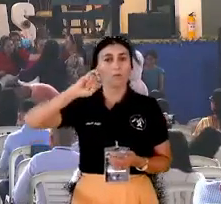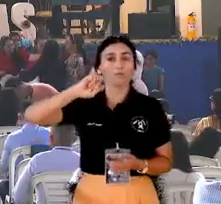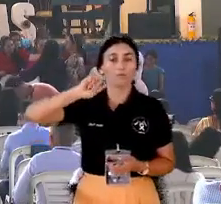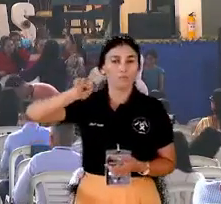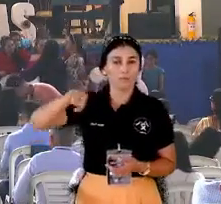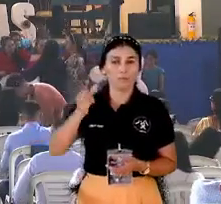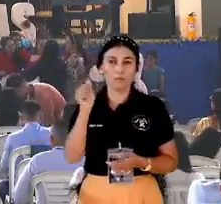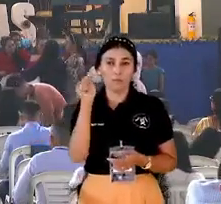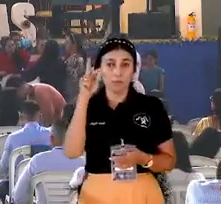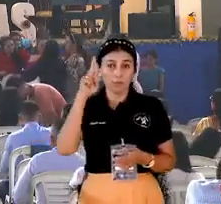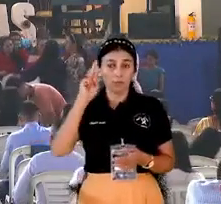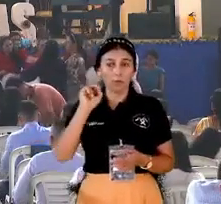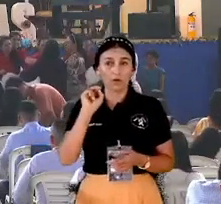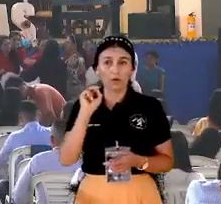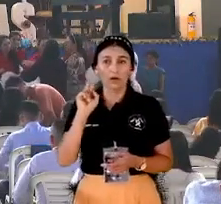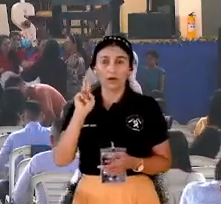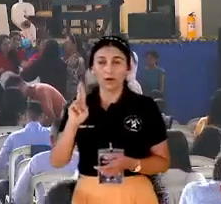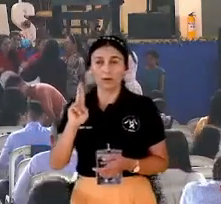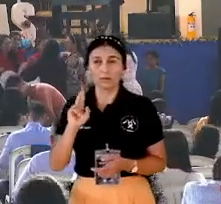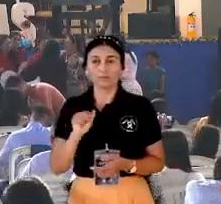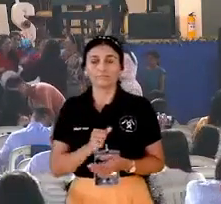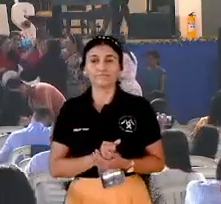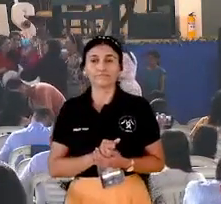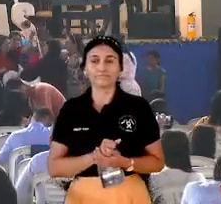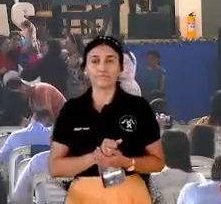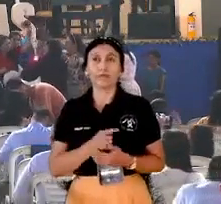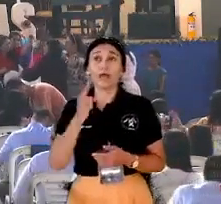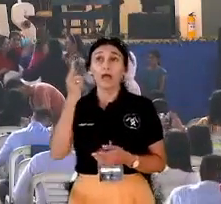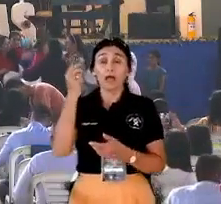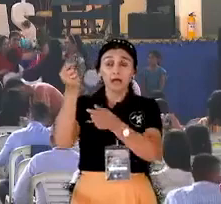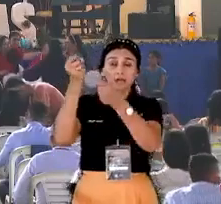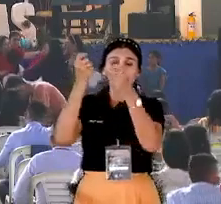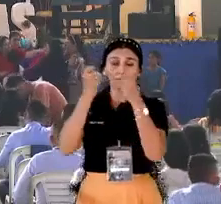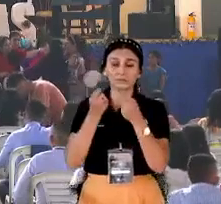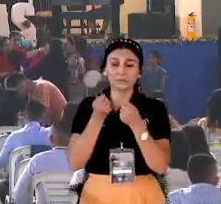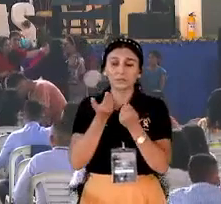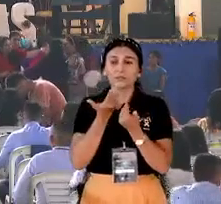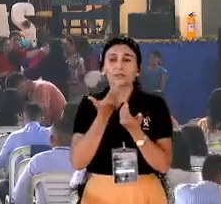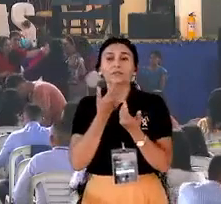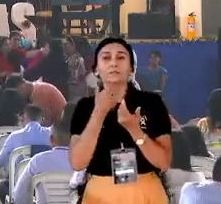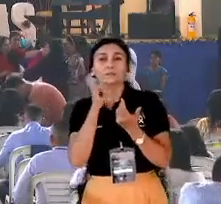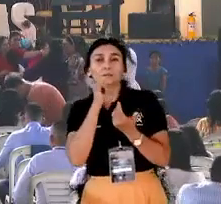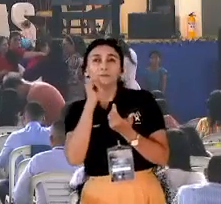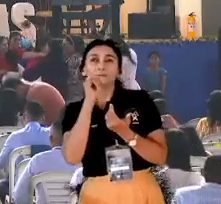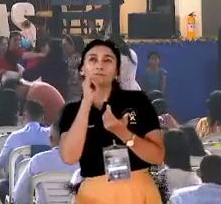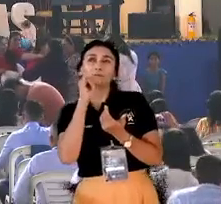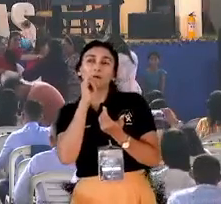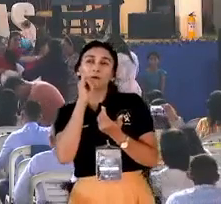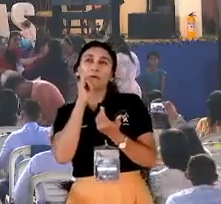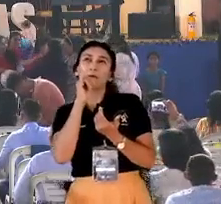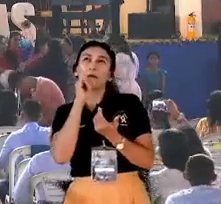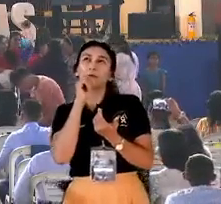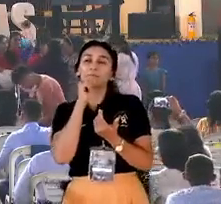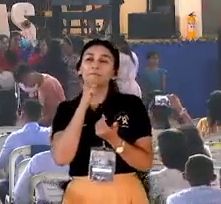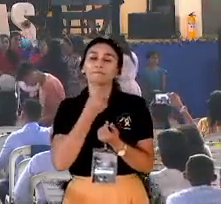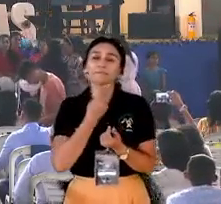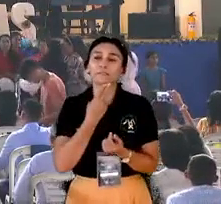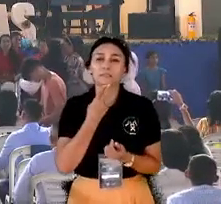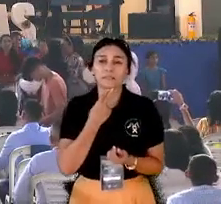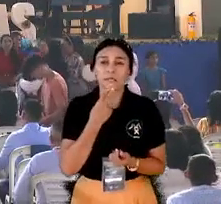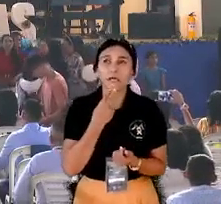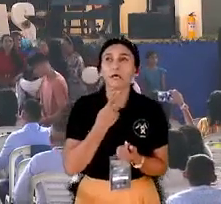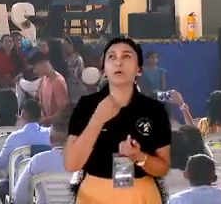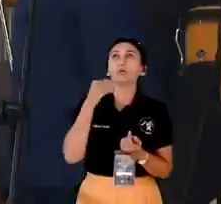día éramos esclavas, Él nos dio a beber del agua de la vida. Hoy podemos decir,